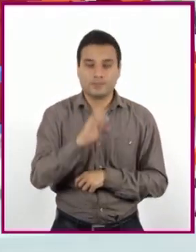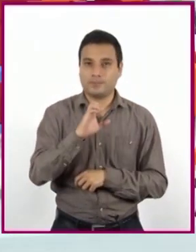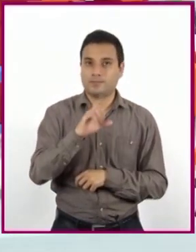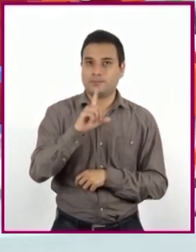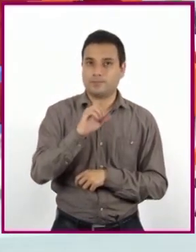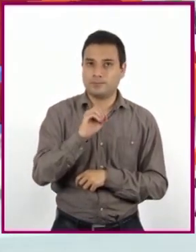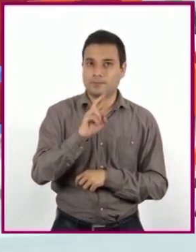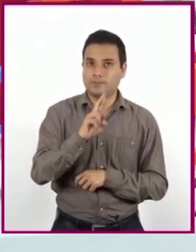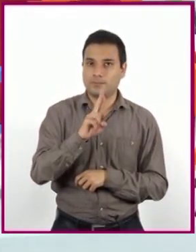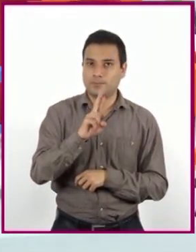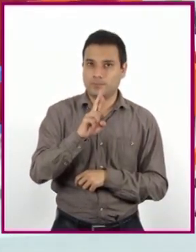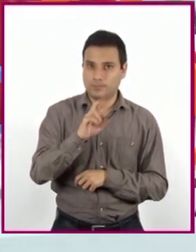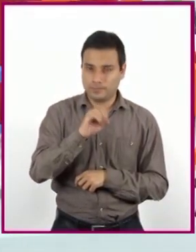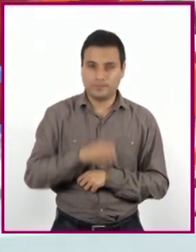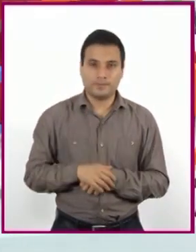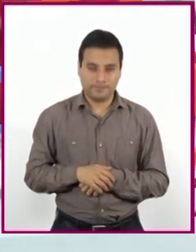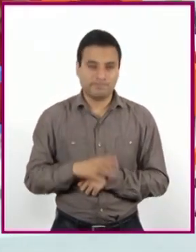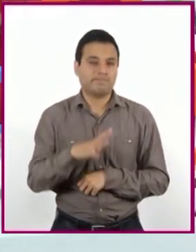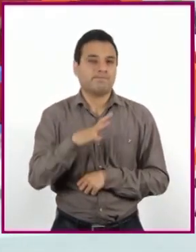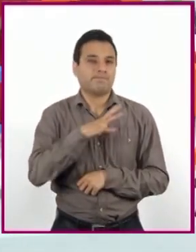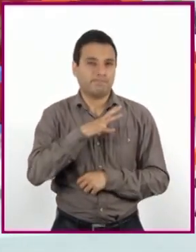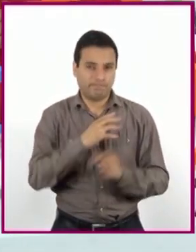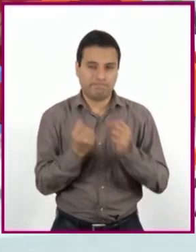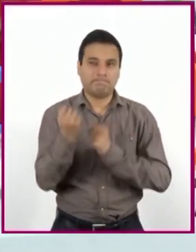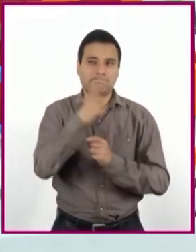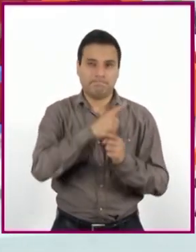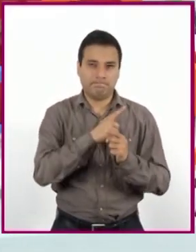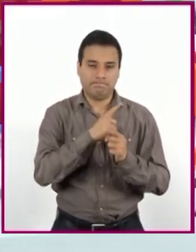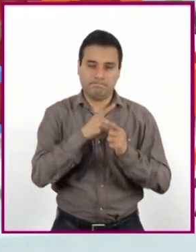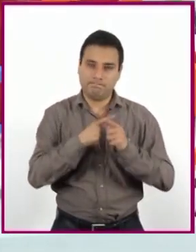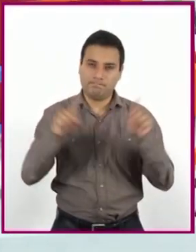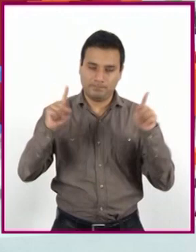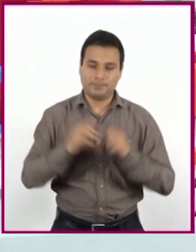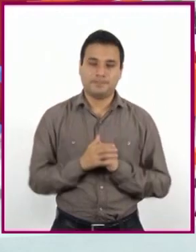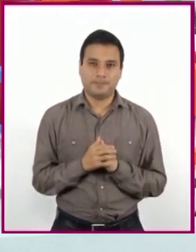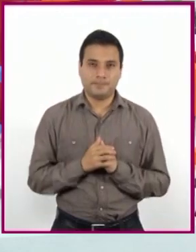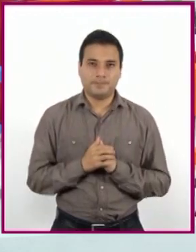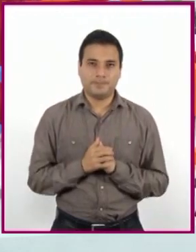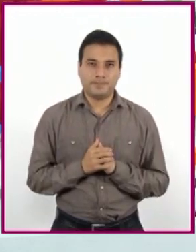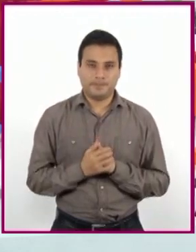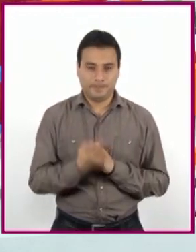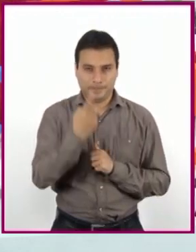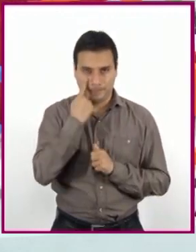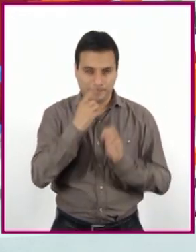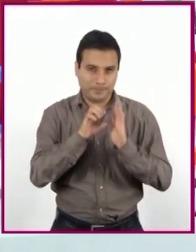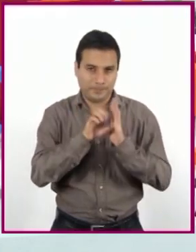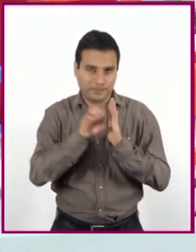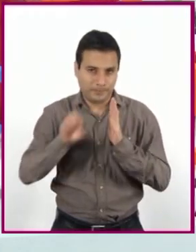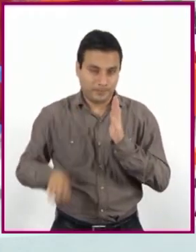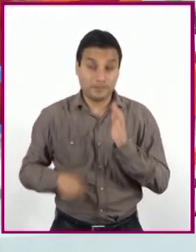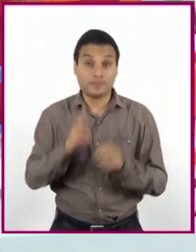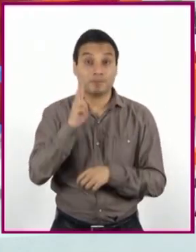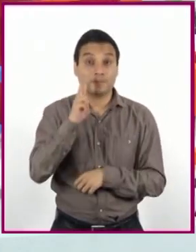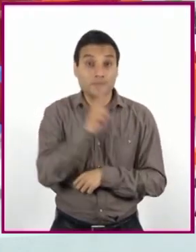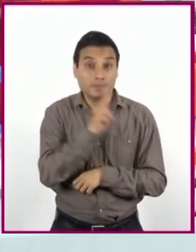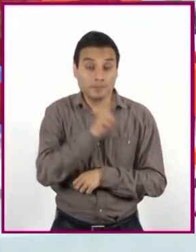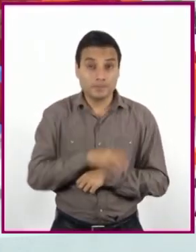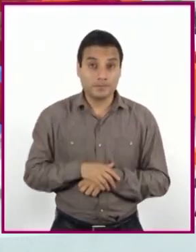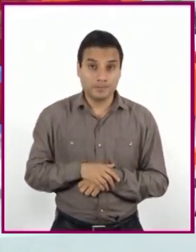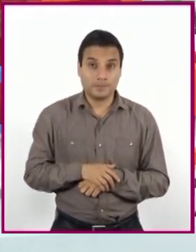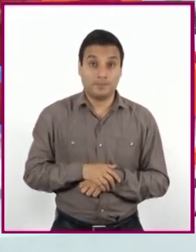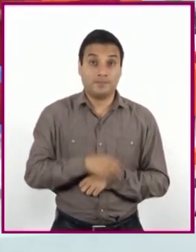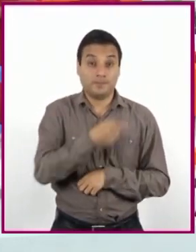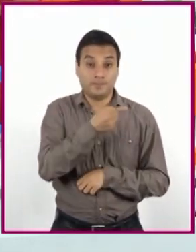cloruro. Como en todo, hay excepciones, y aquí no podía faltar. Es el ion oxígeno, 2-,